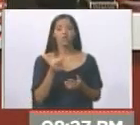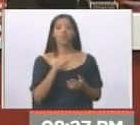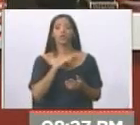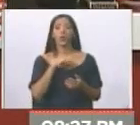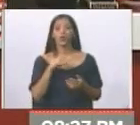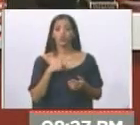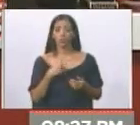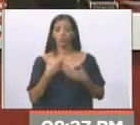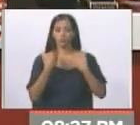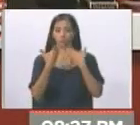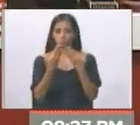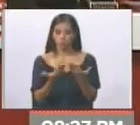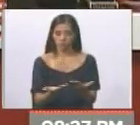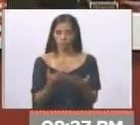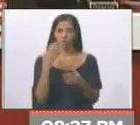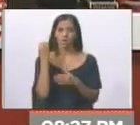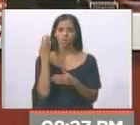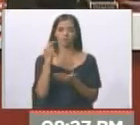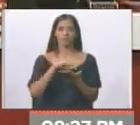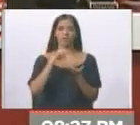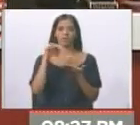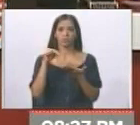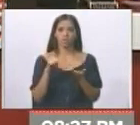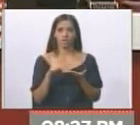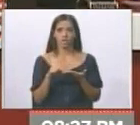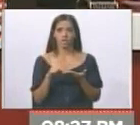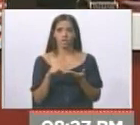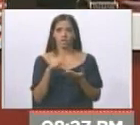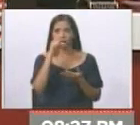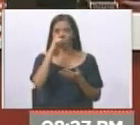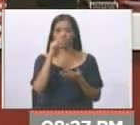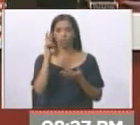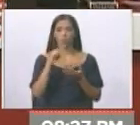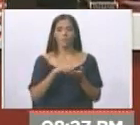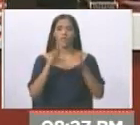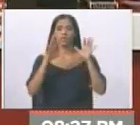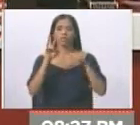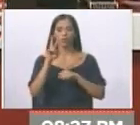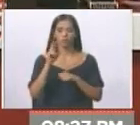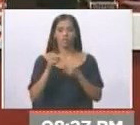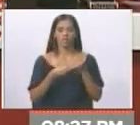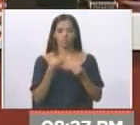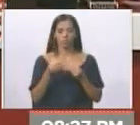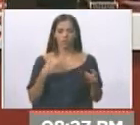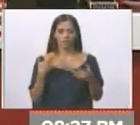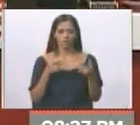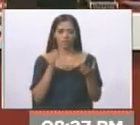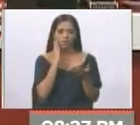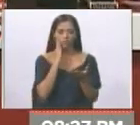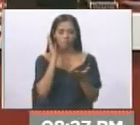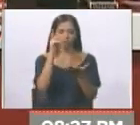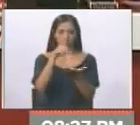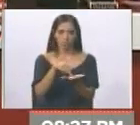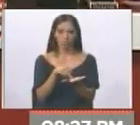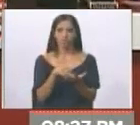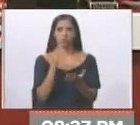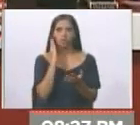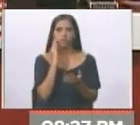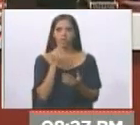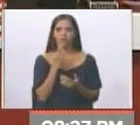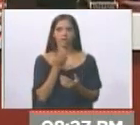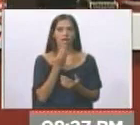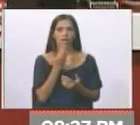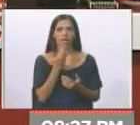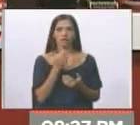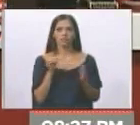ahí en la Asamblea Nacional. En el año 2012 hicimos un acto ahí, estaba su mamá. Y su mamá decía algo así como